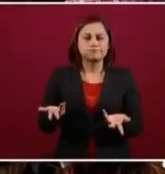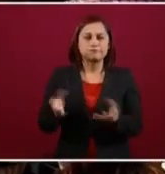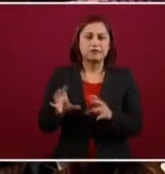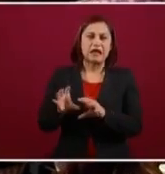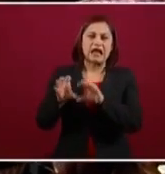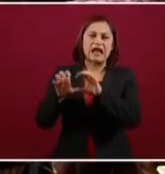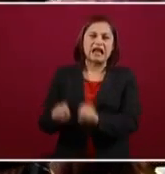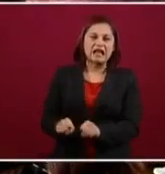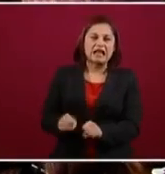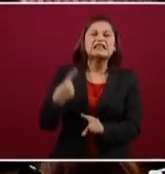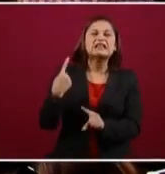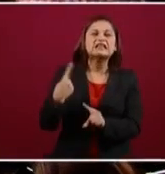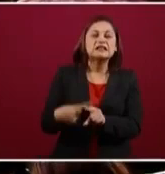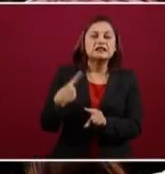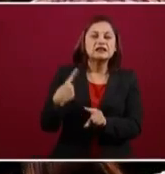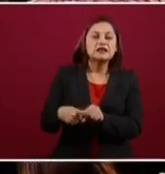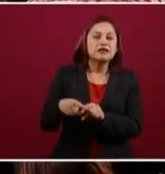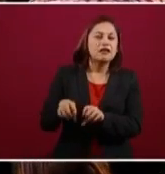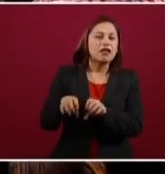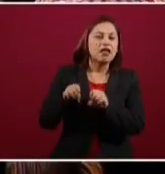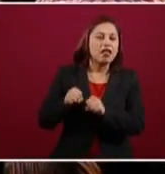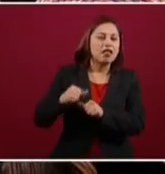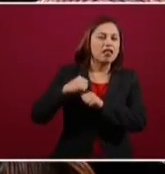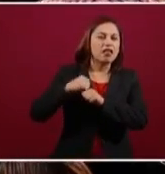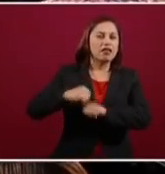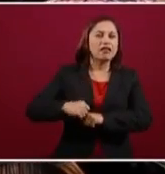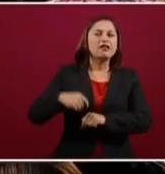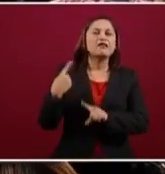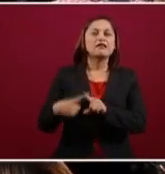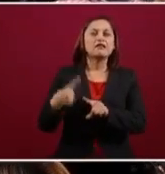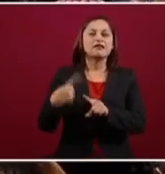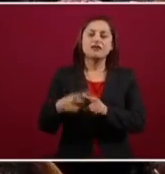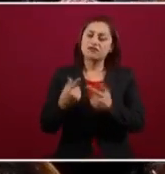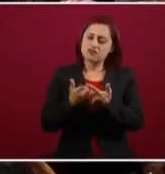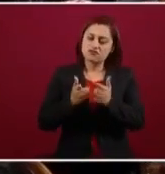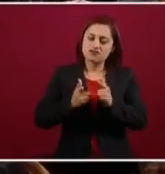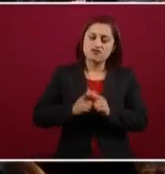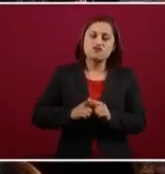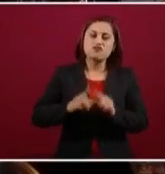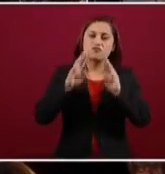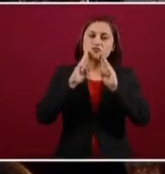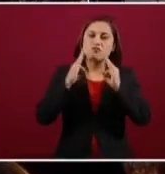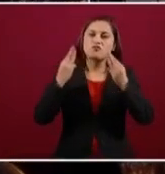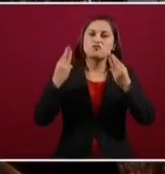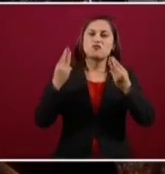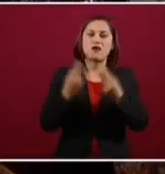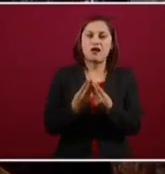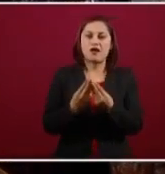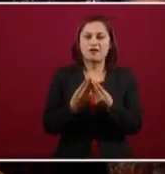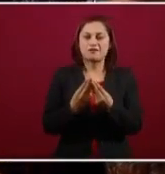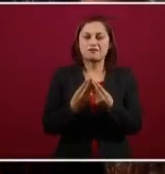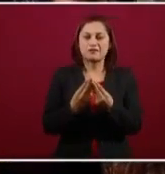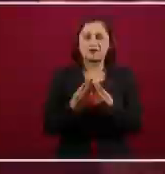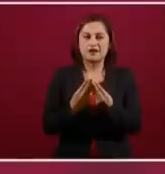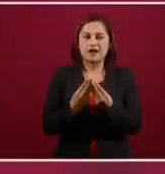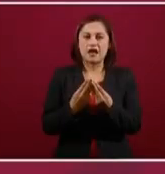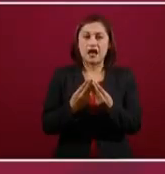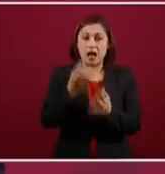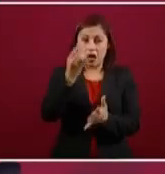por la delincuencia, pero no solo por la delincuencia de